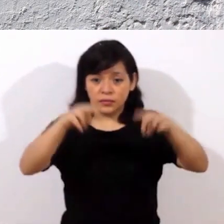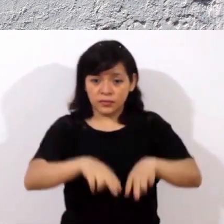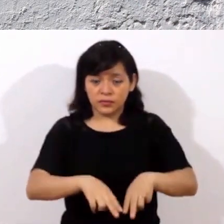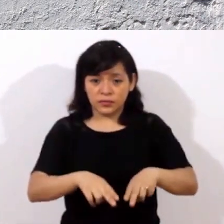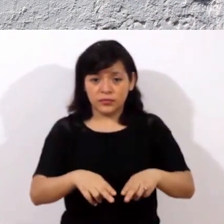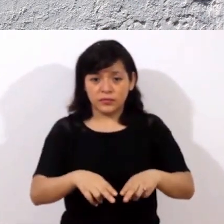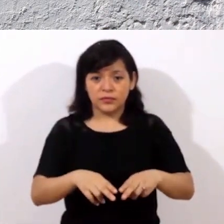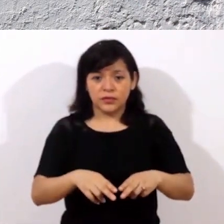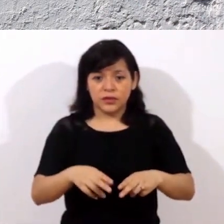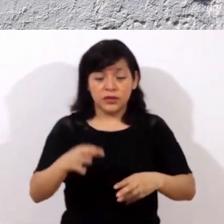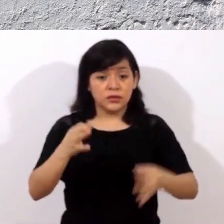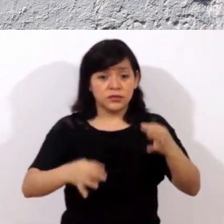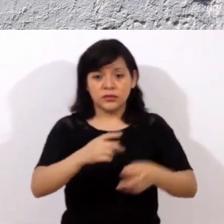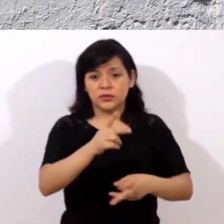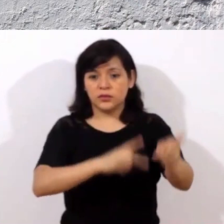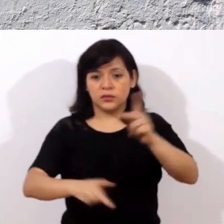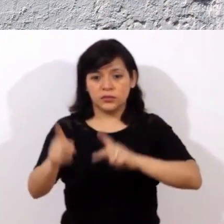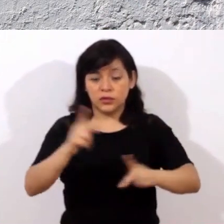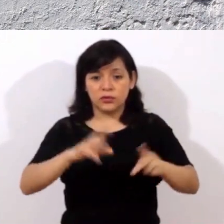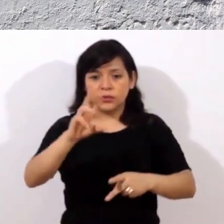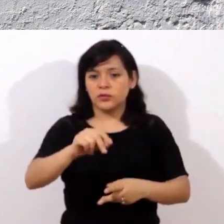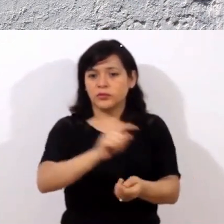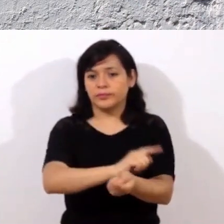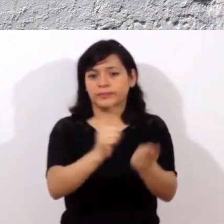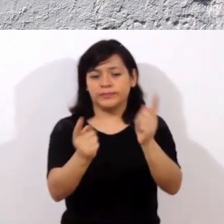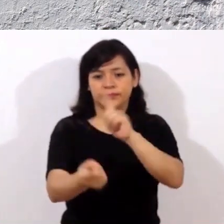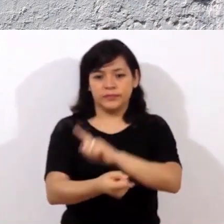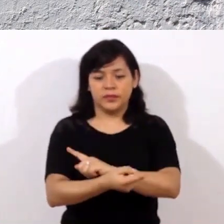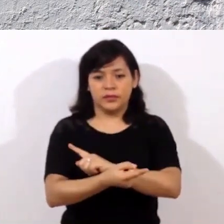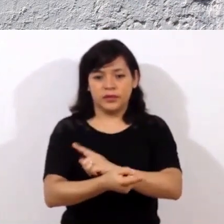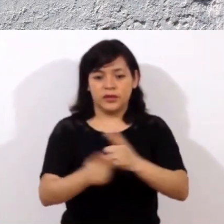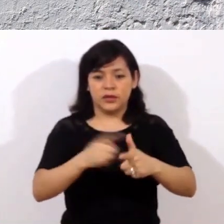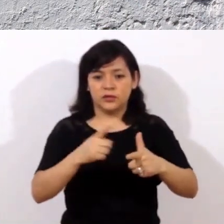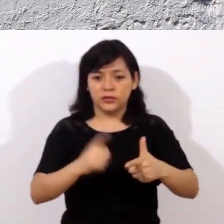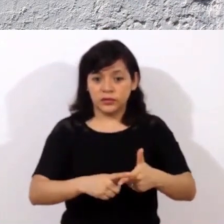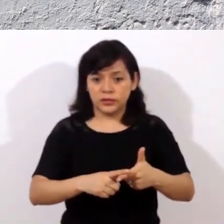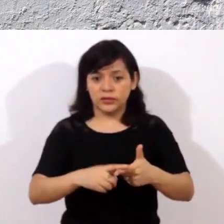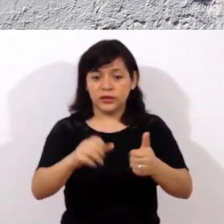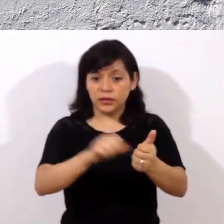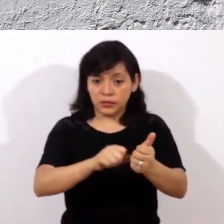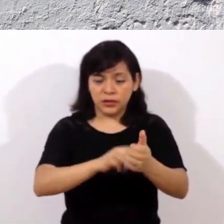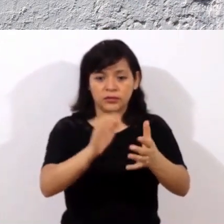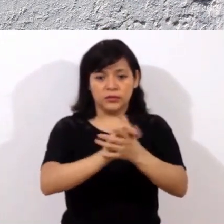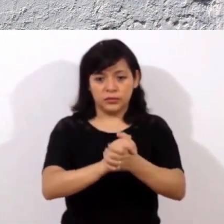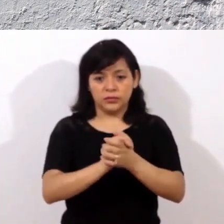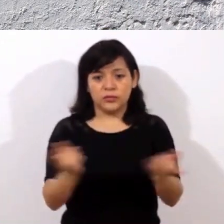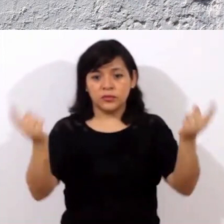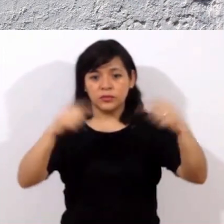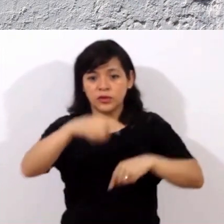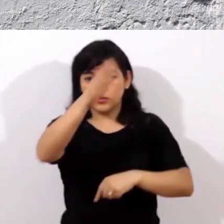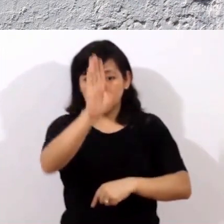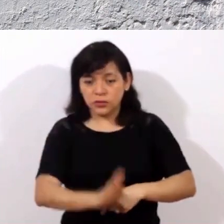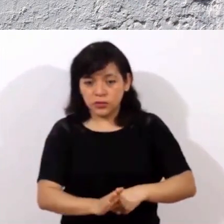pasaría si el pueblo aún no cambiaba. Mi hermano, querido amigo también, cuando Dios da